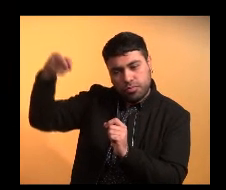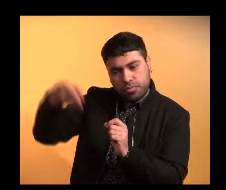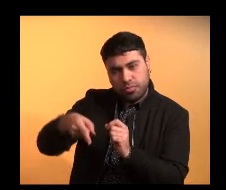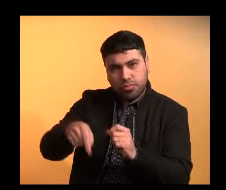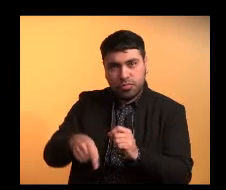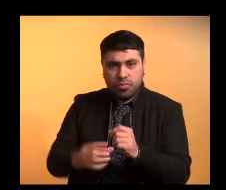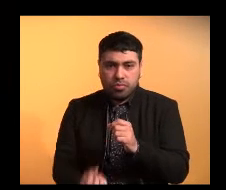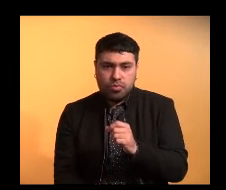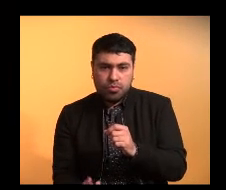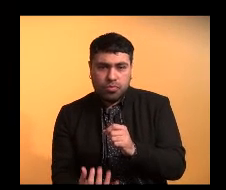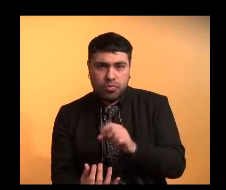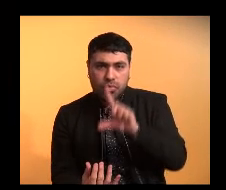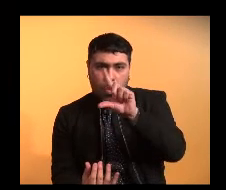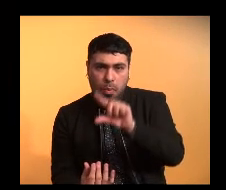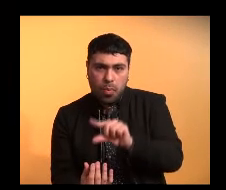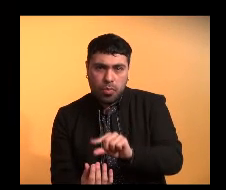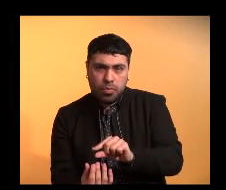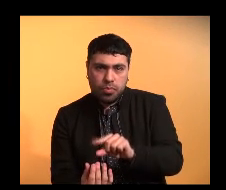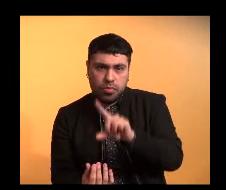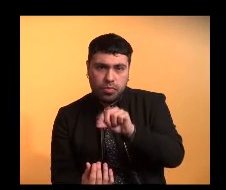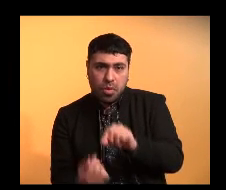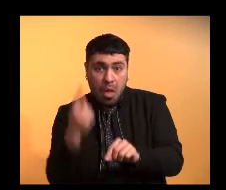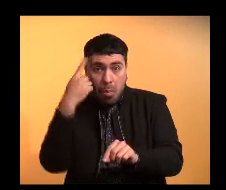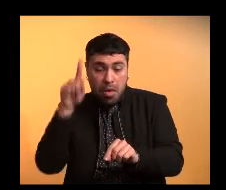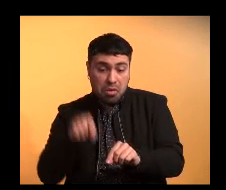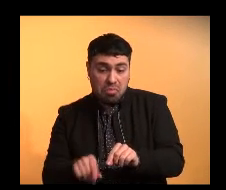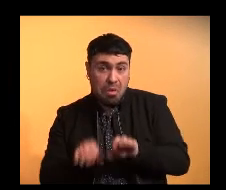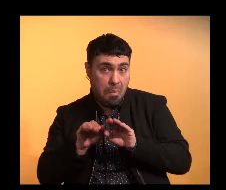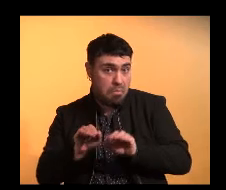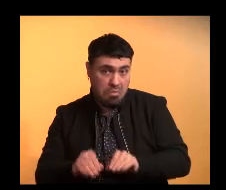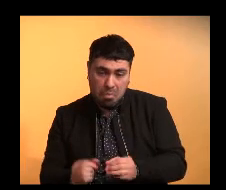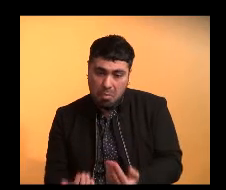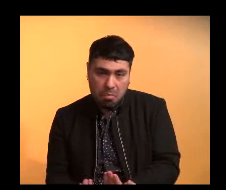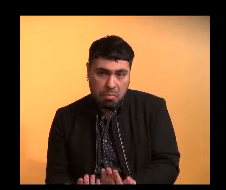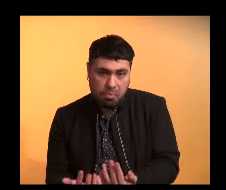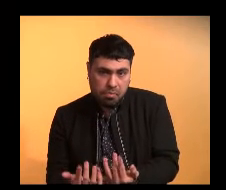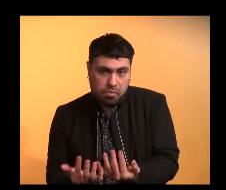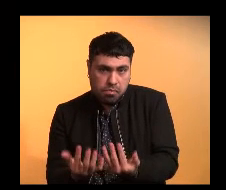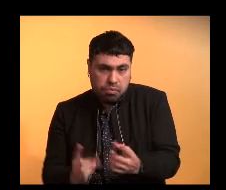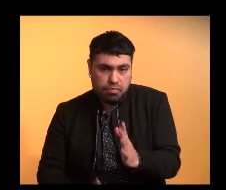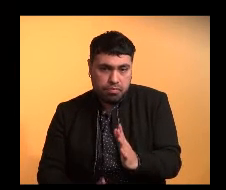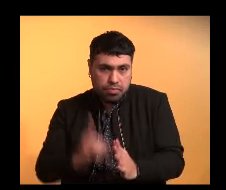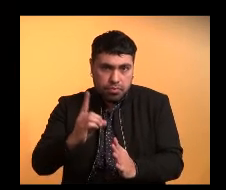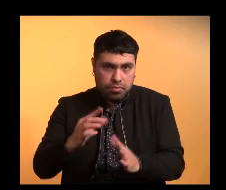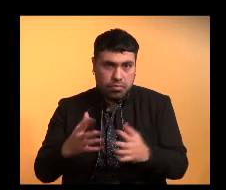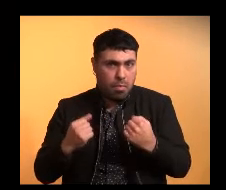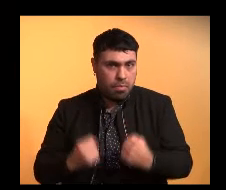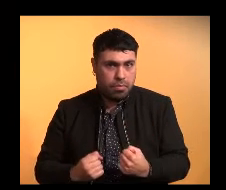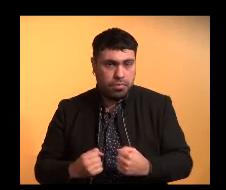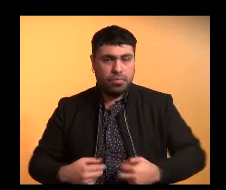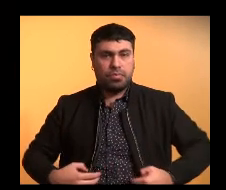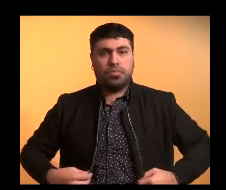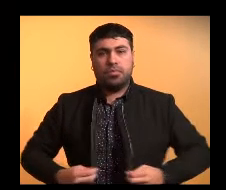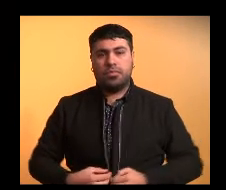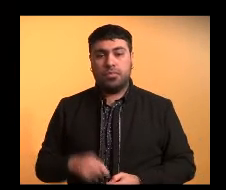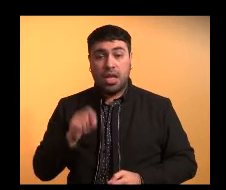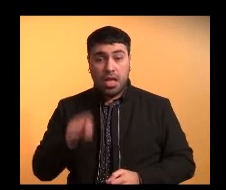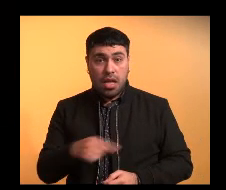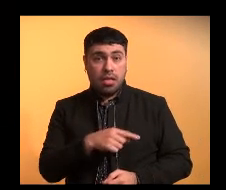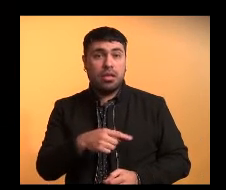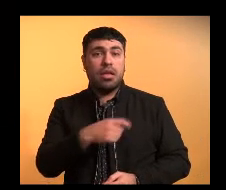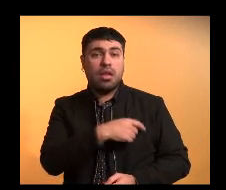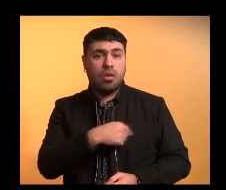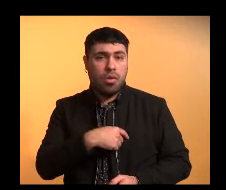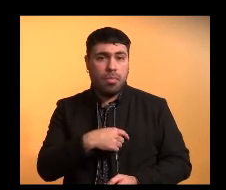cantidad de luz que llega, pero las algas igualmente están adaptadas a esas condiciones y normalmente dominan en esa zona algas pardas.